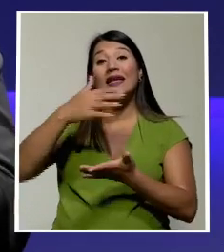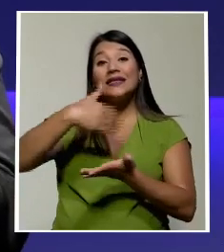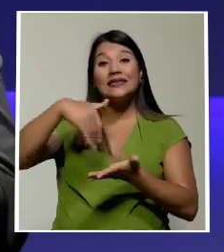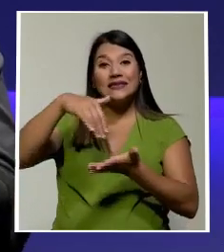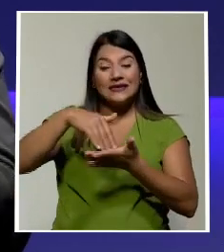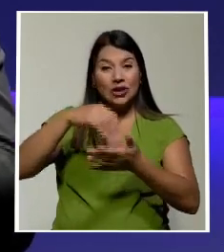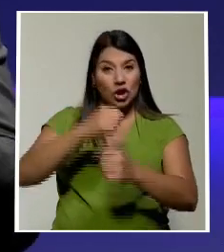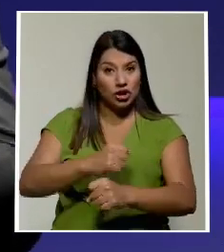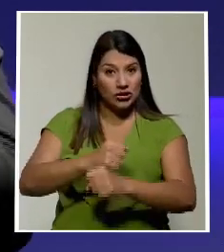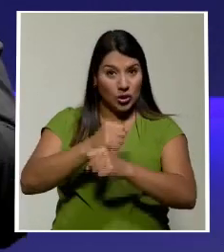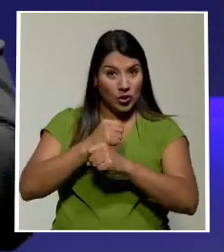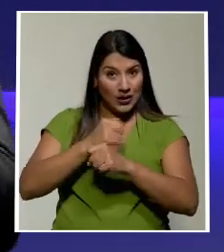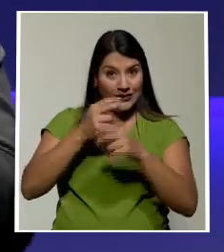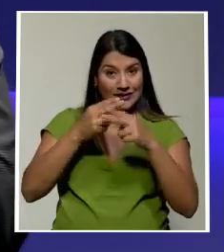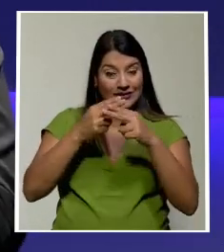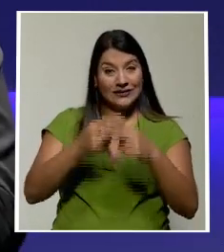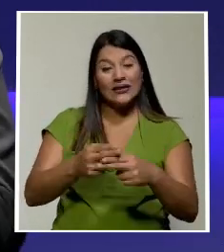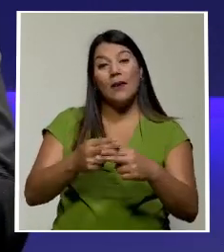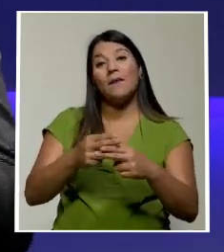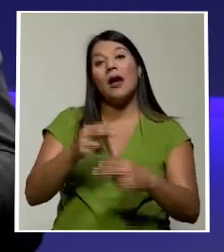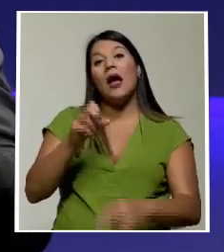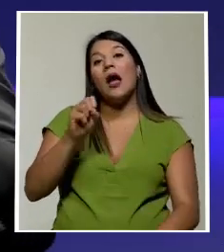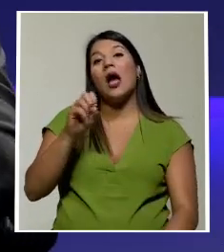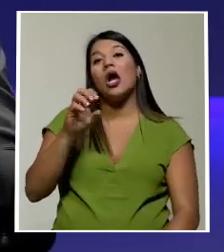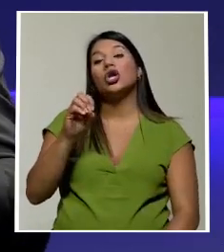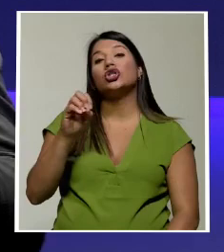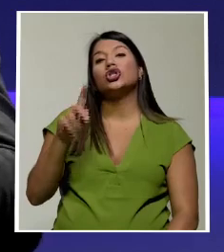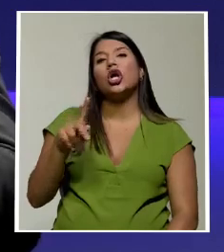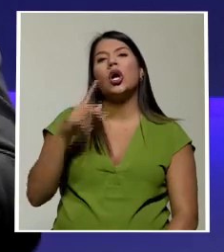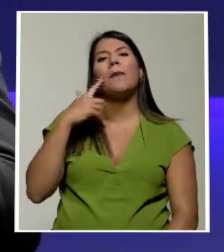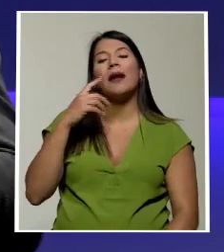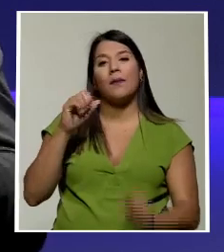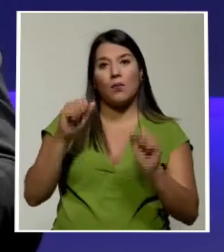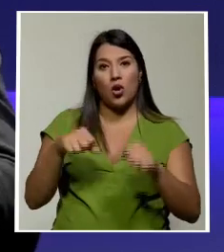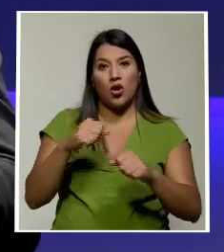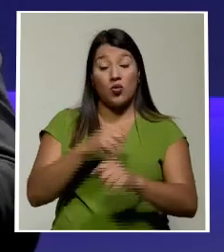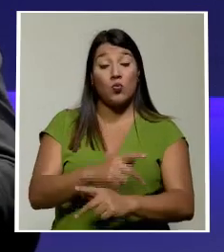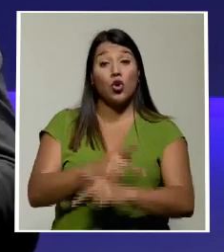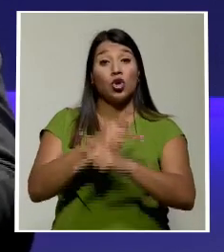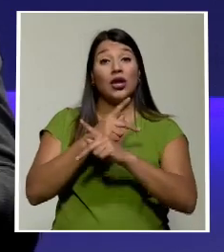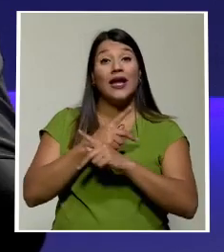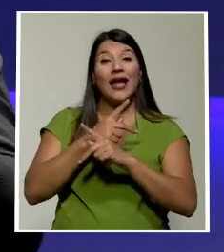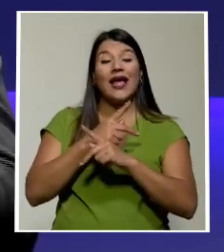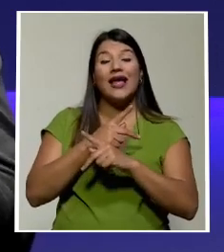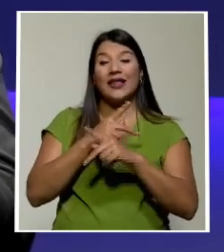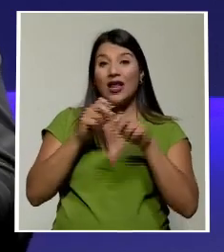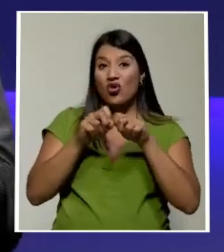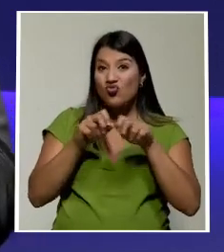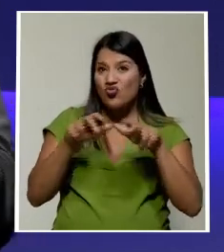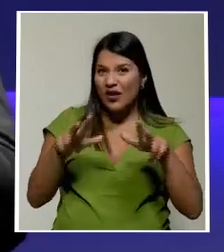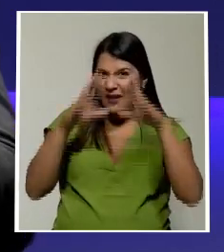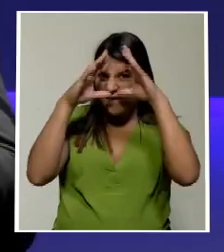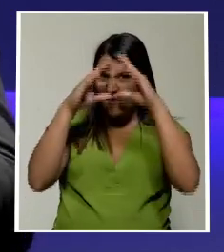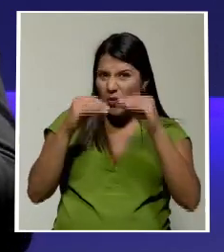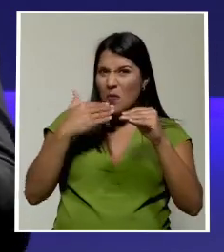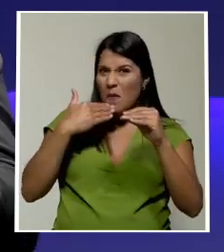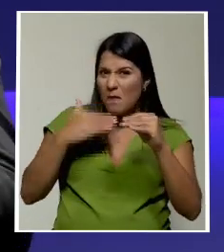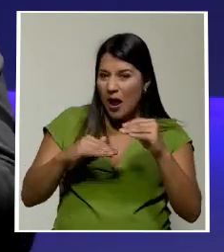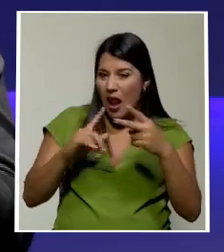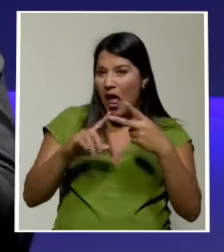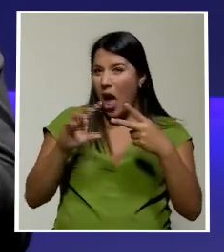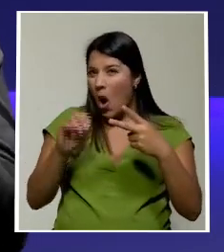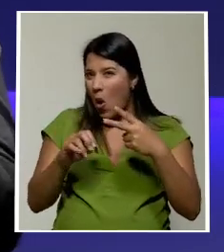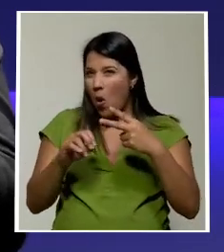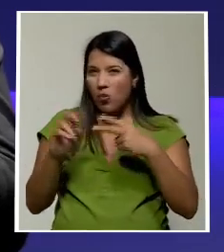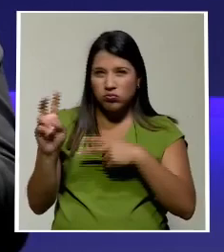seguridad, que se llama SOC por sus siglas en inglés, para proteger a la red de contenido malicioso y de ataques, algo